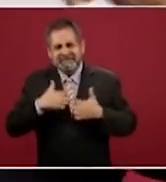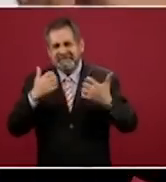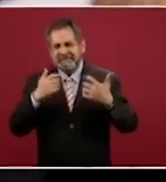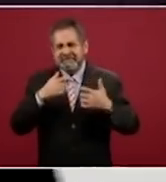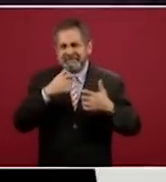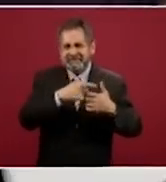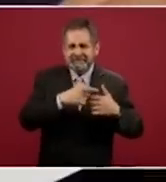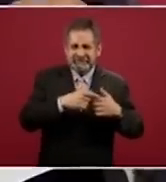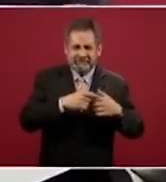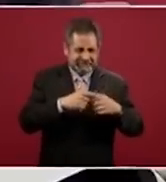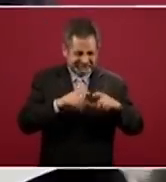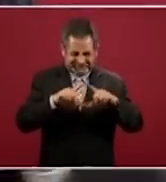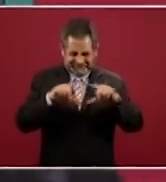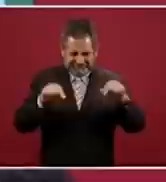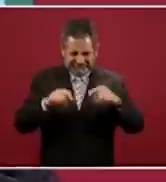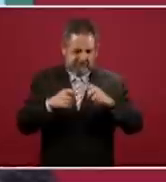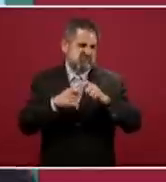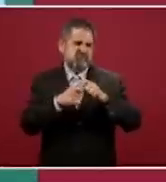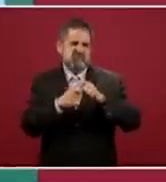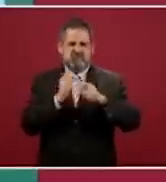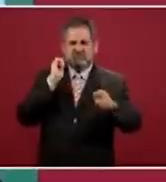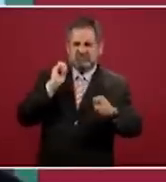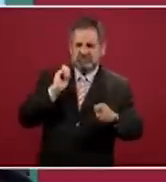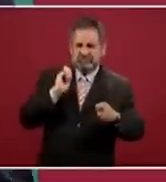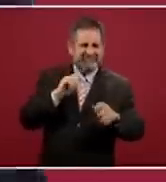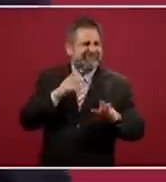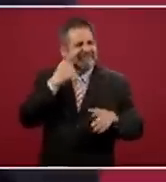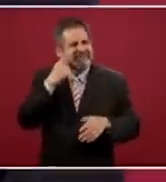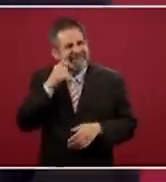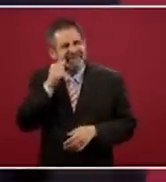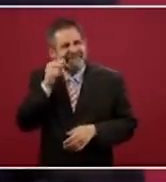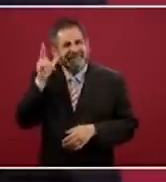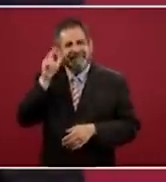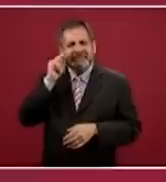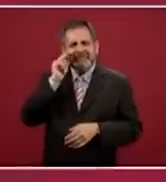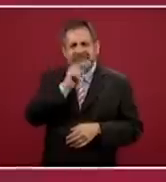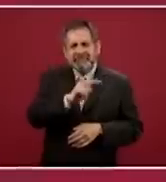los cachitos. ¿Qué culpa tiene?